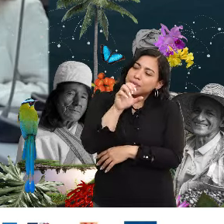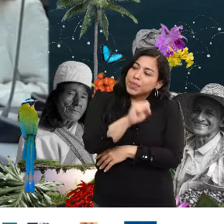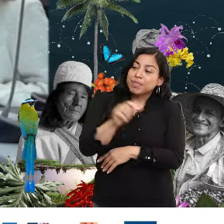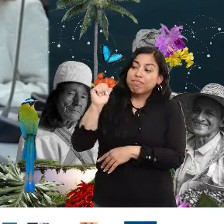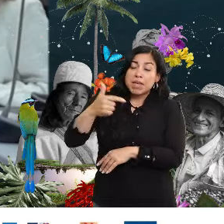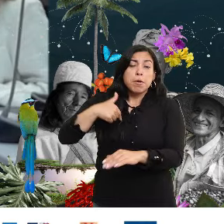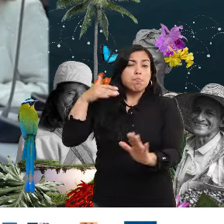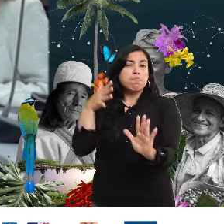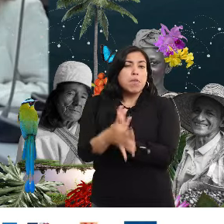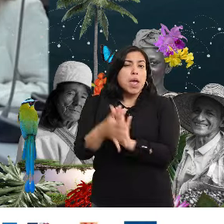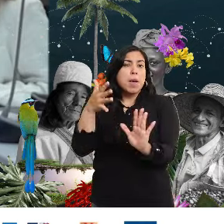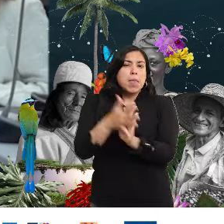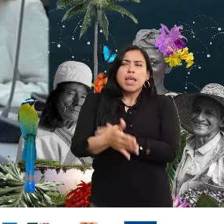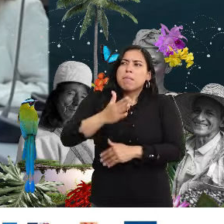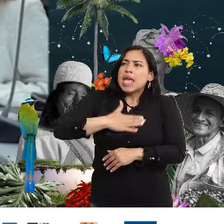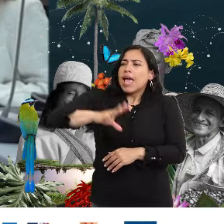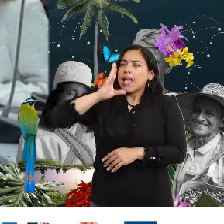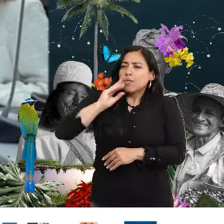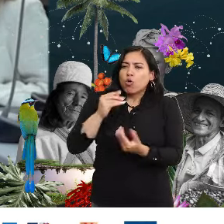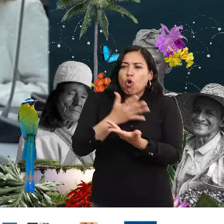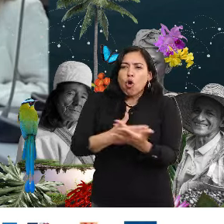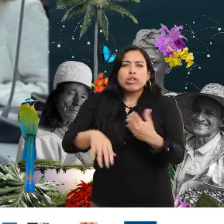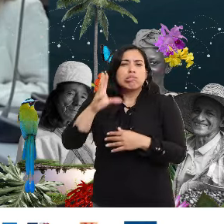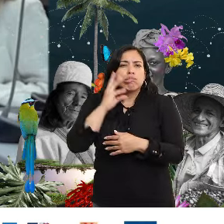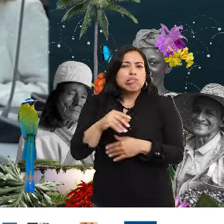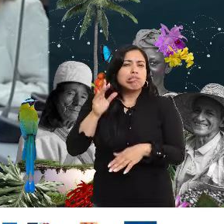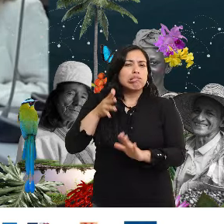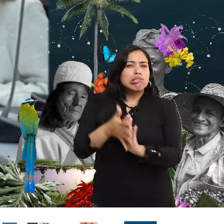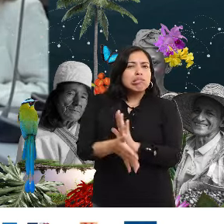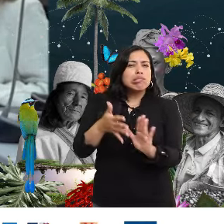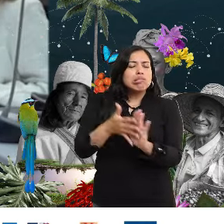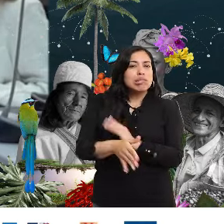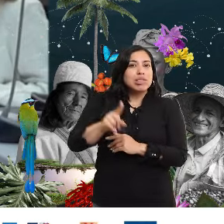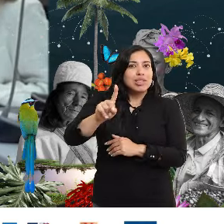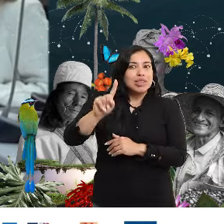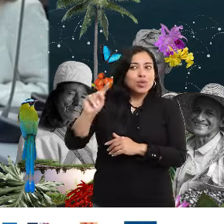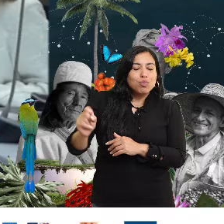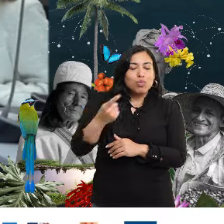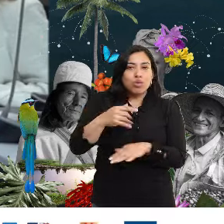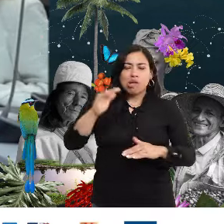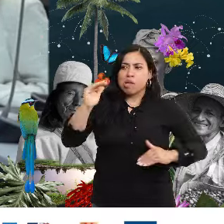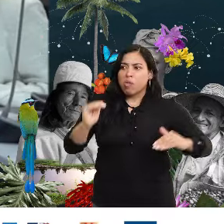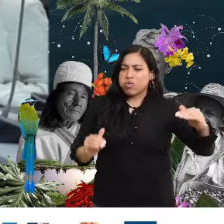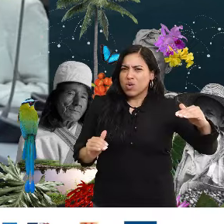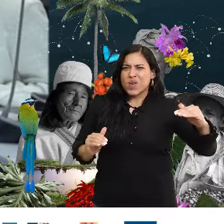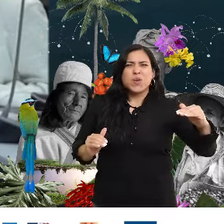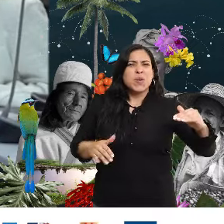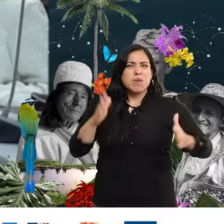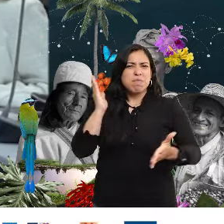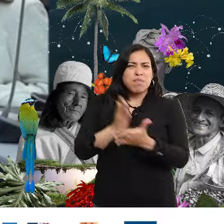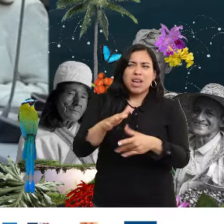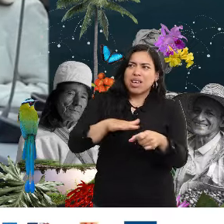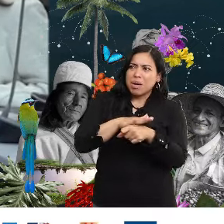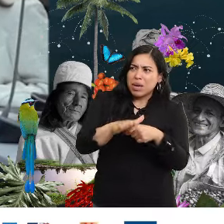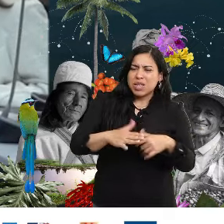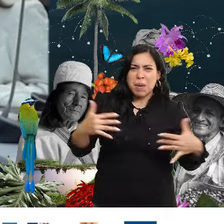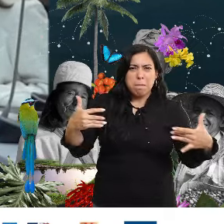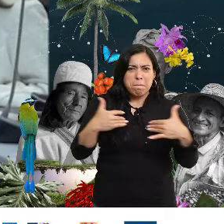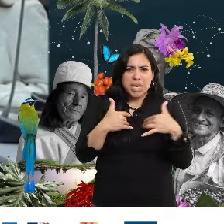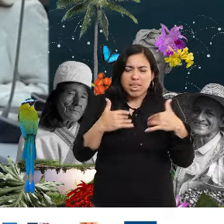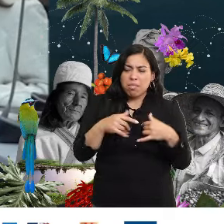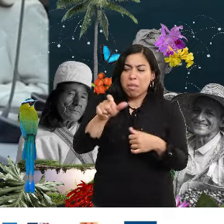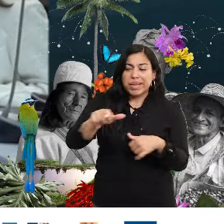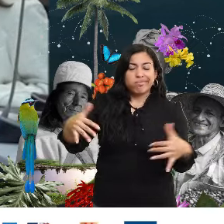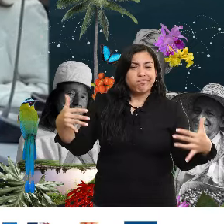su narrativa y su experiencia de lo que fue superar esa desigualdad, de lo que pasó, de la victimización que se